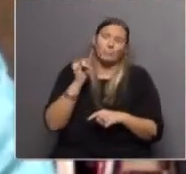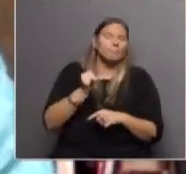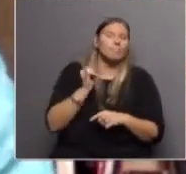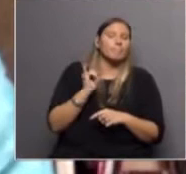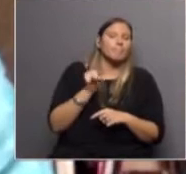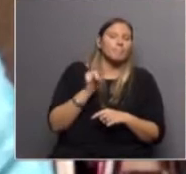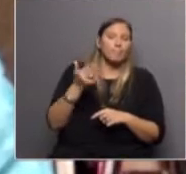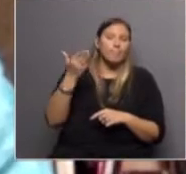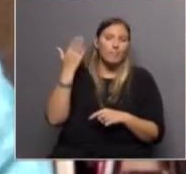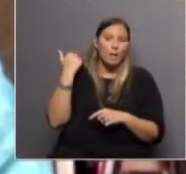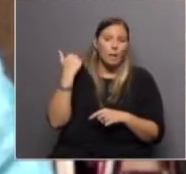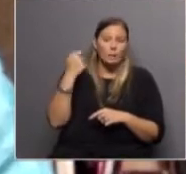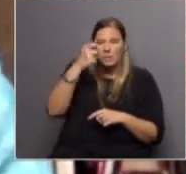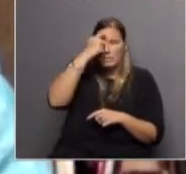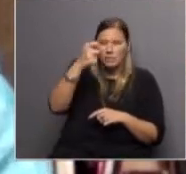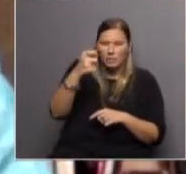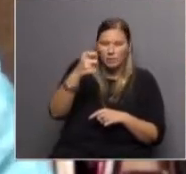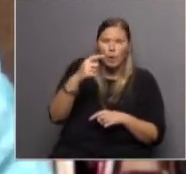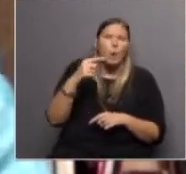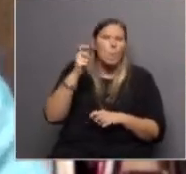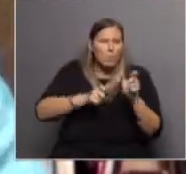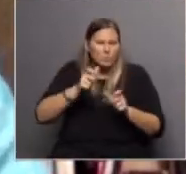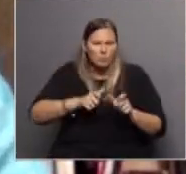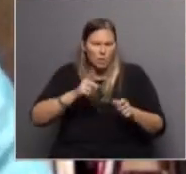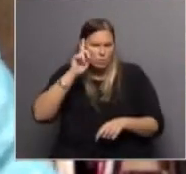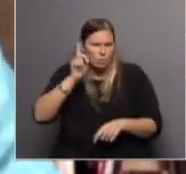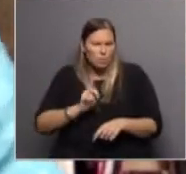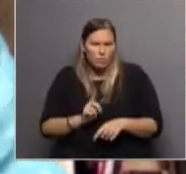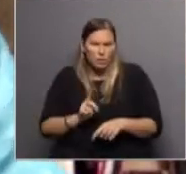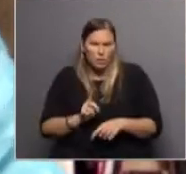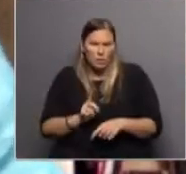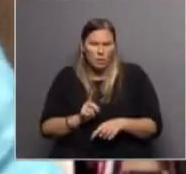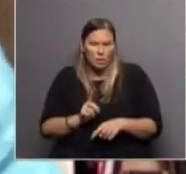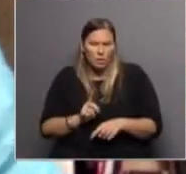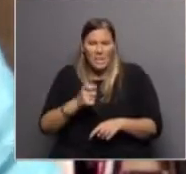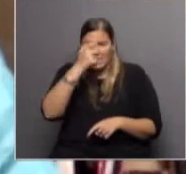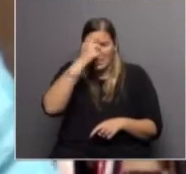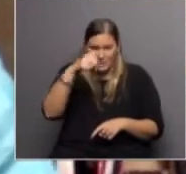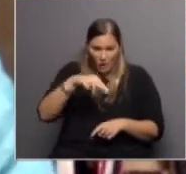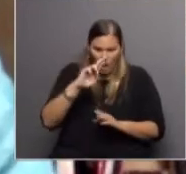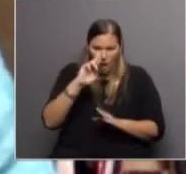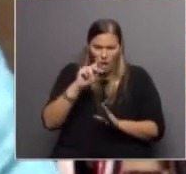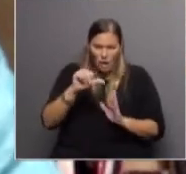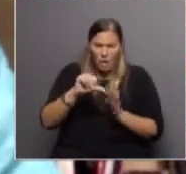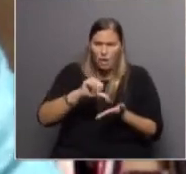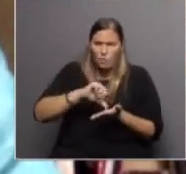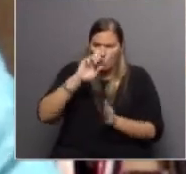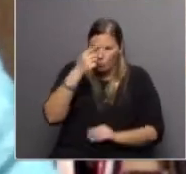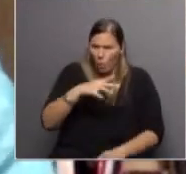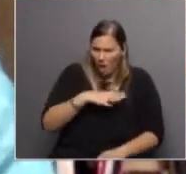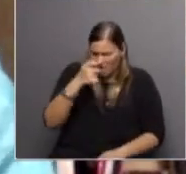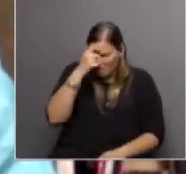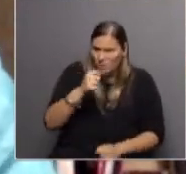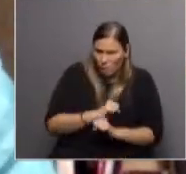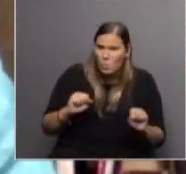que antes era como el científico, la gente ni siquiera sabía que existía, muchas veces ni siquiera sabía que existía la ciencia en Uruguay, que en Uruguay se puede hacer ciencia